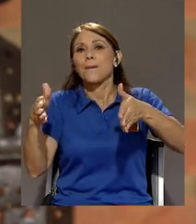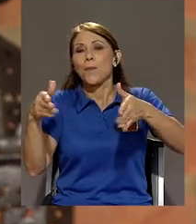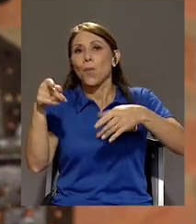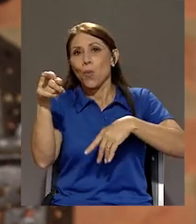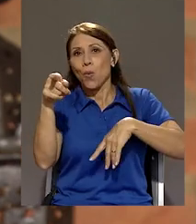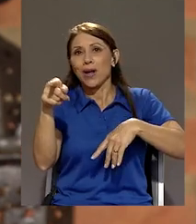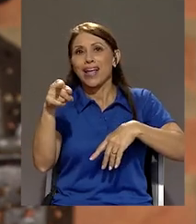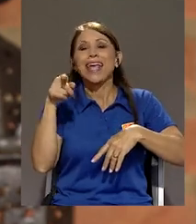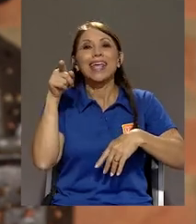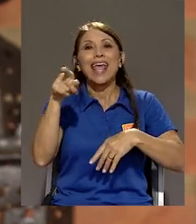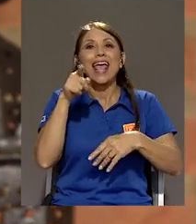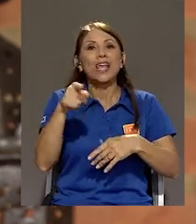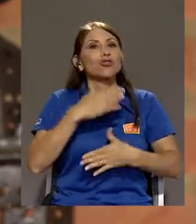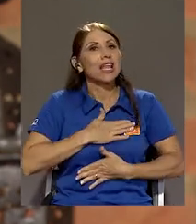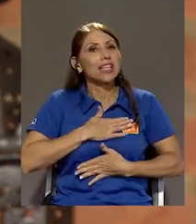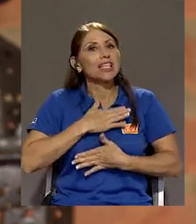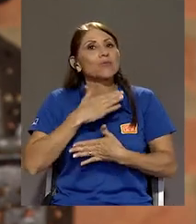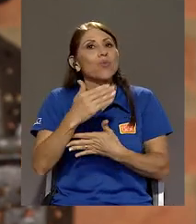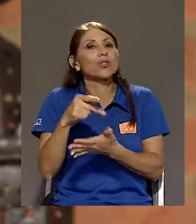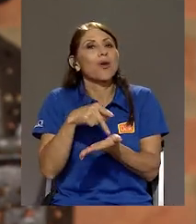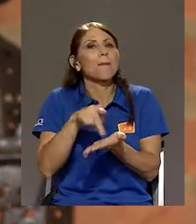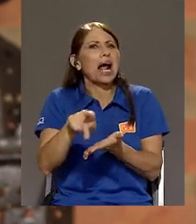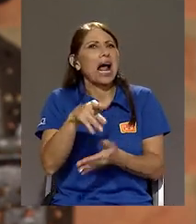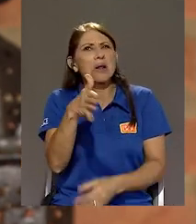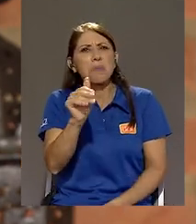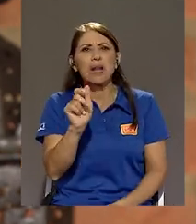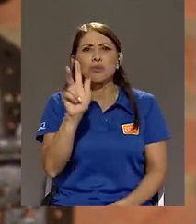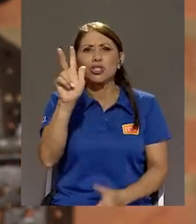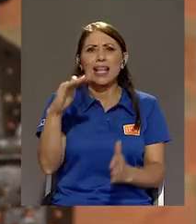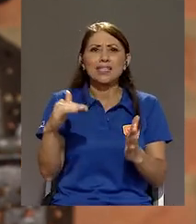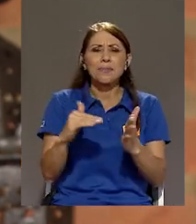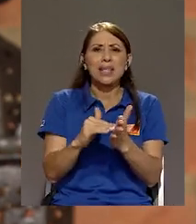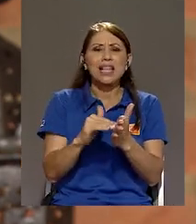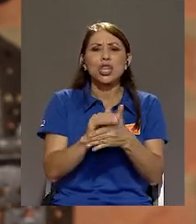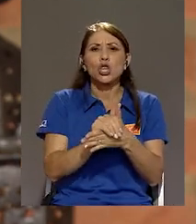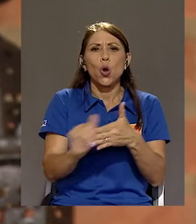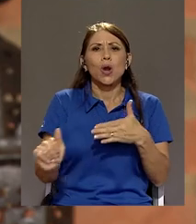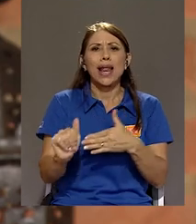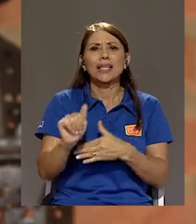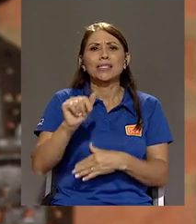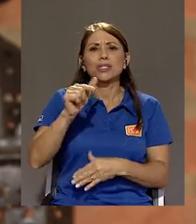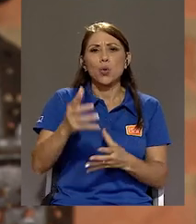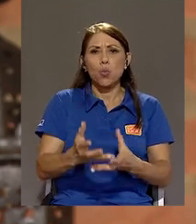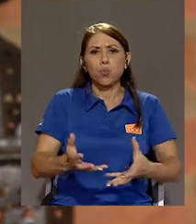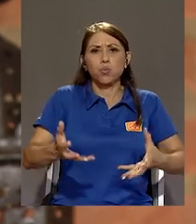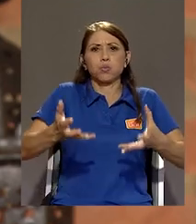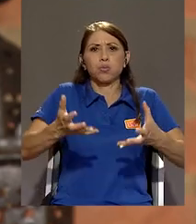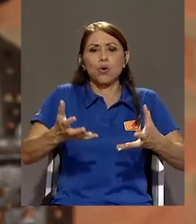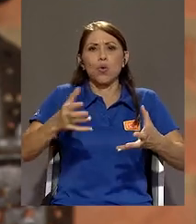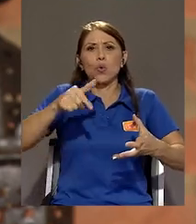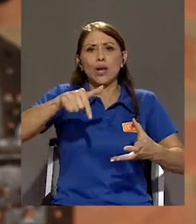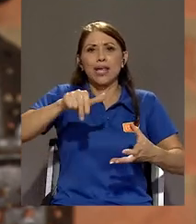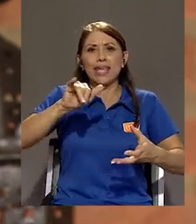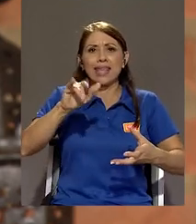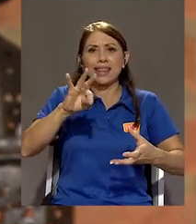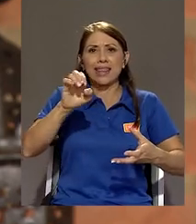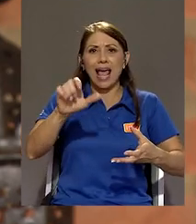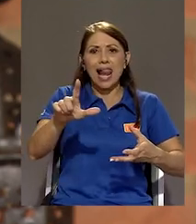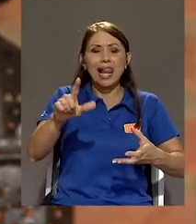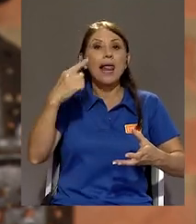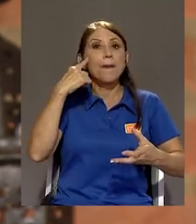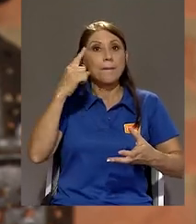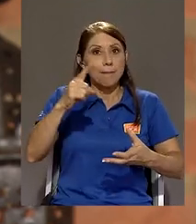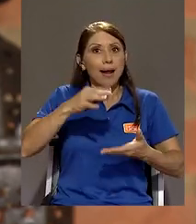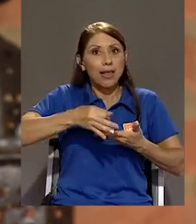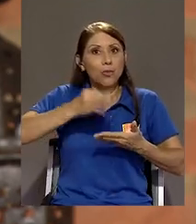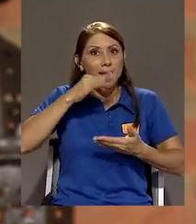acuerdo, no vi cuánto habían pagado, pero por encima de $3,000 el quintal para tomarse bastante una... Bueno, estos